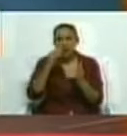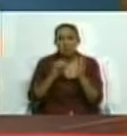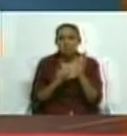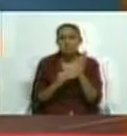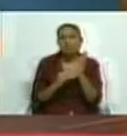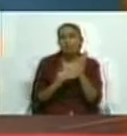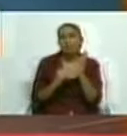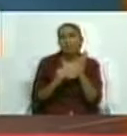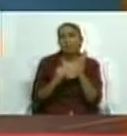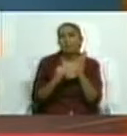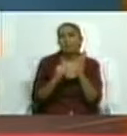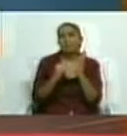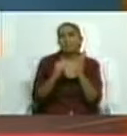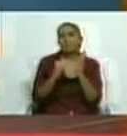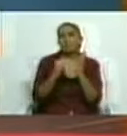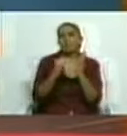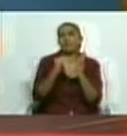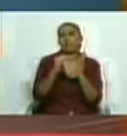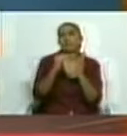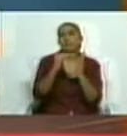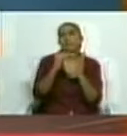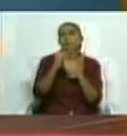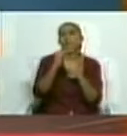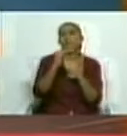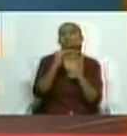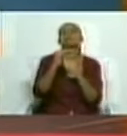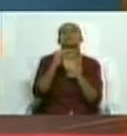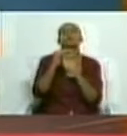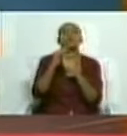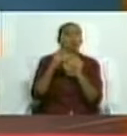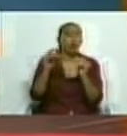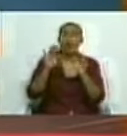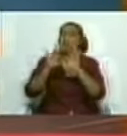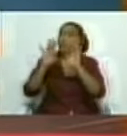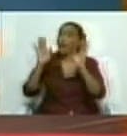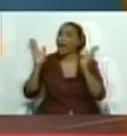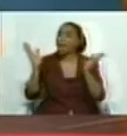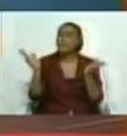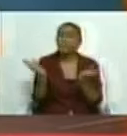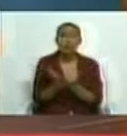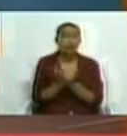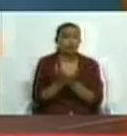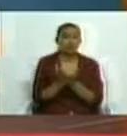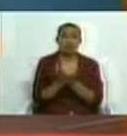de delincuencia organizada transnacional en todo el mundo se ve